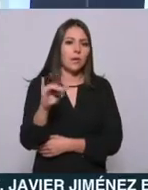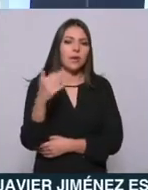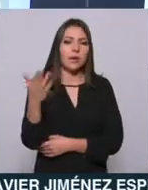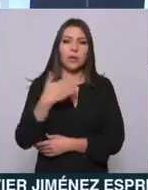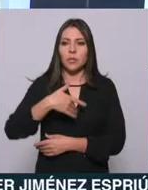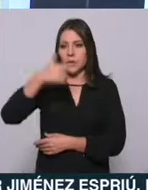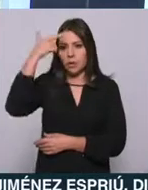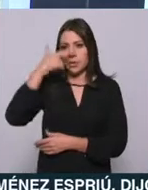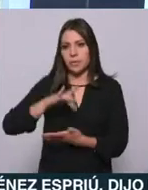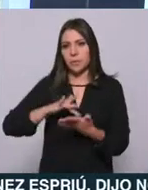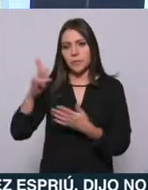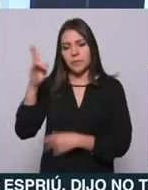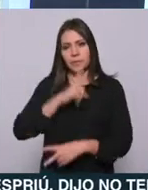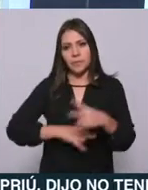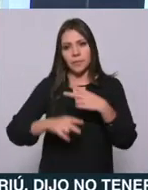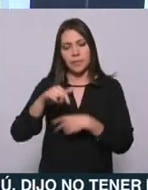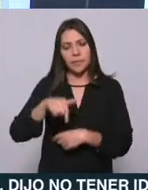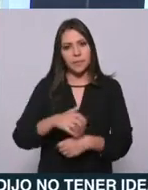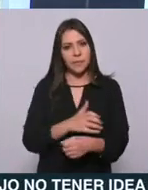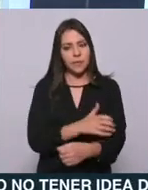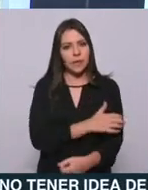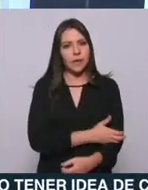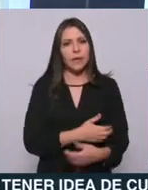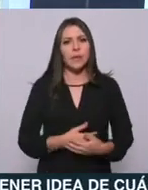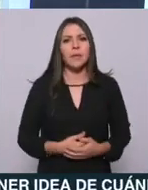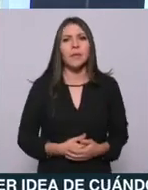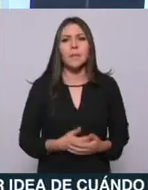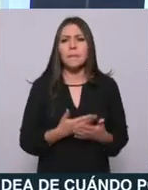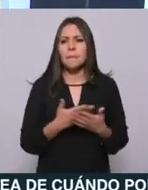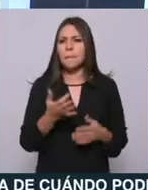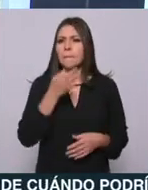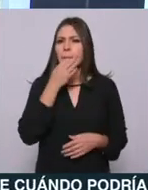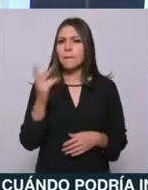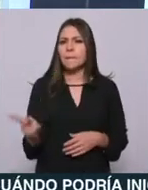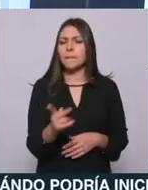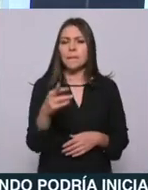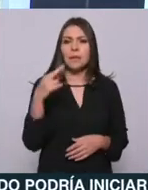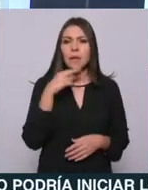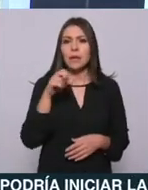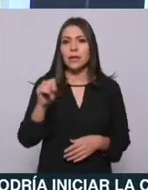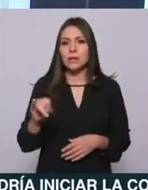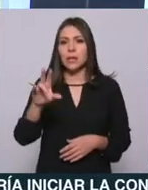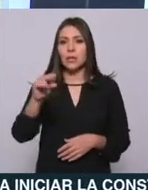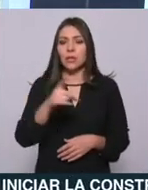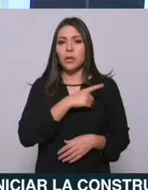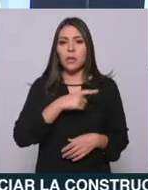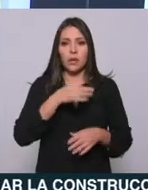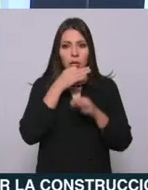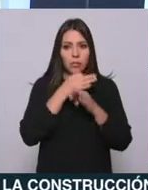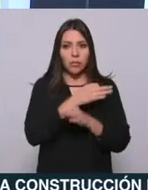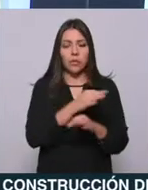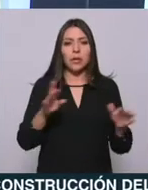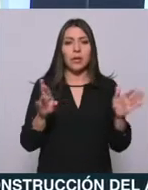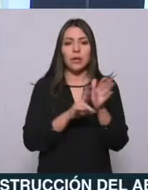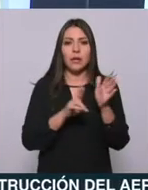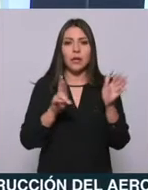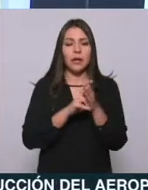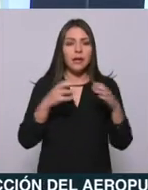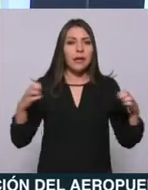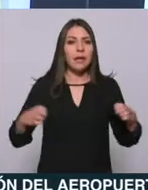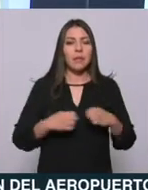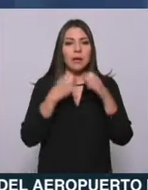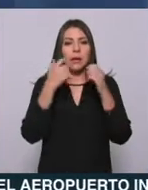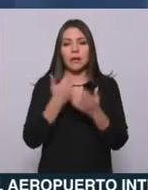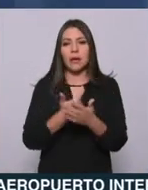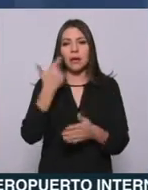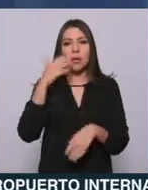Muchas gracias por acompañarnos. Aquí la pregunta que surge, rápidamente, ¿sí o no se debe emitir la declaratoria de alerta de género en la Ciudad de México?